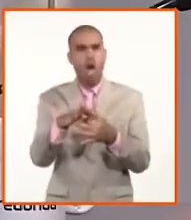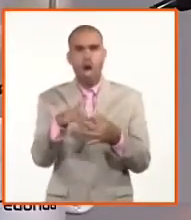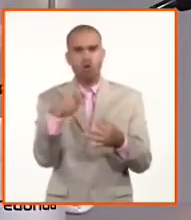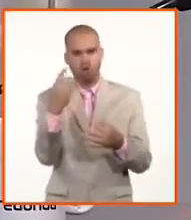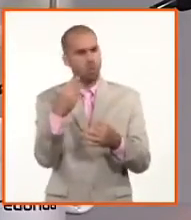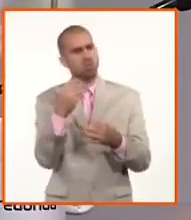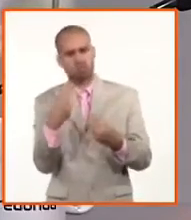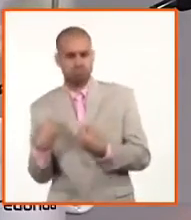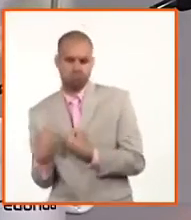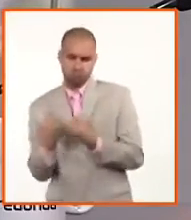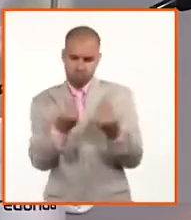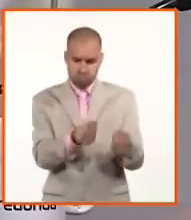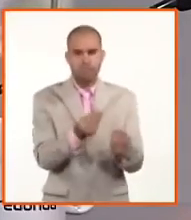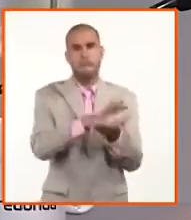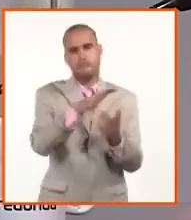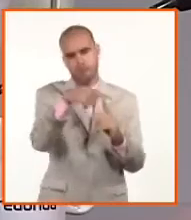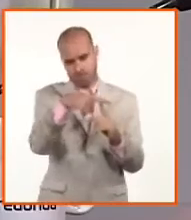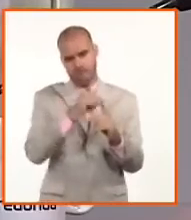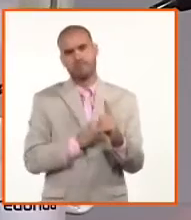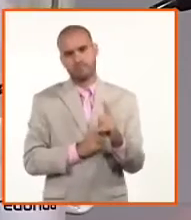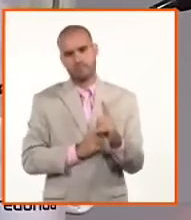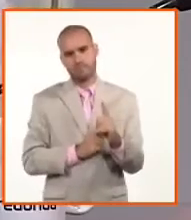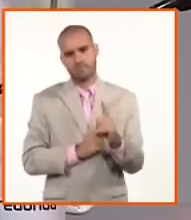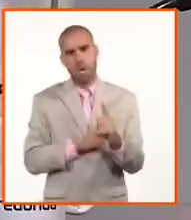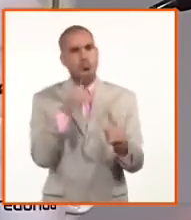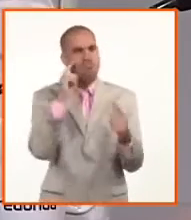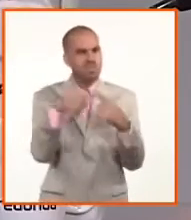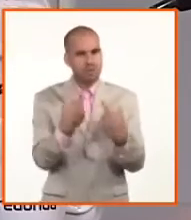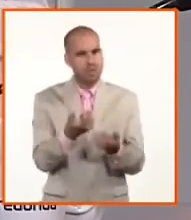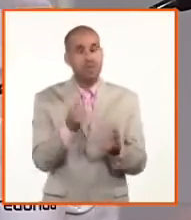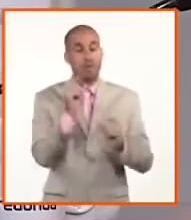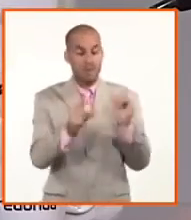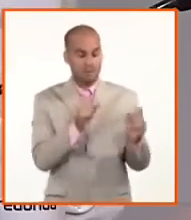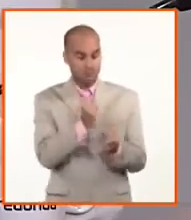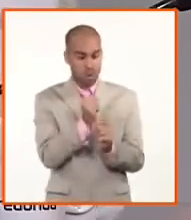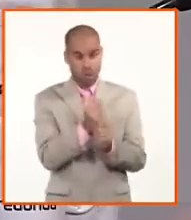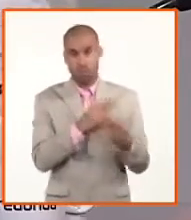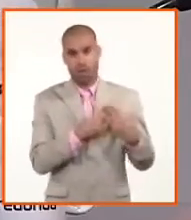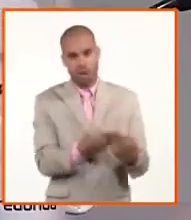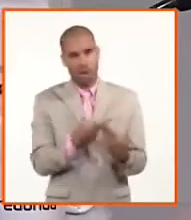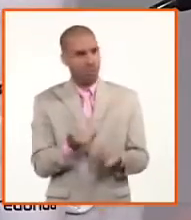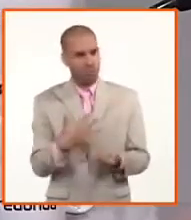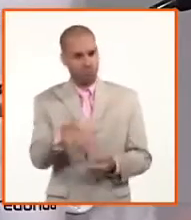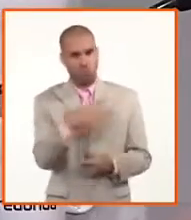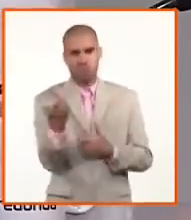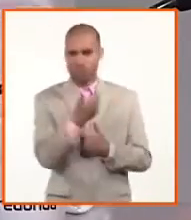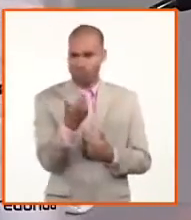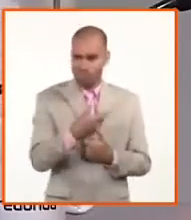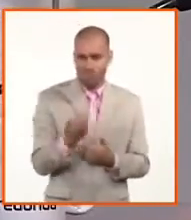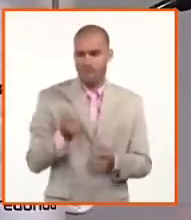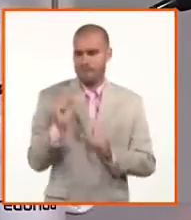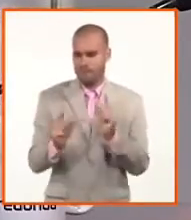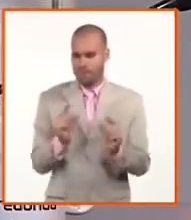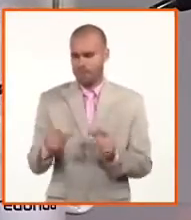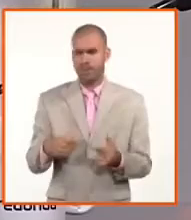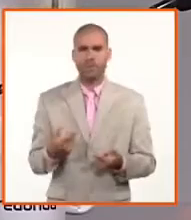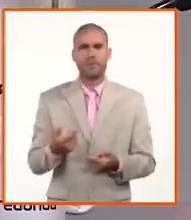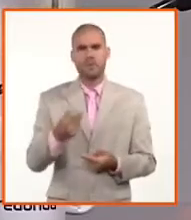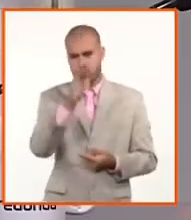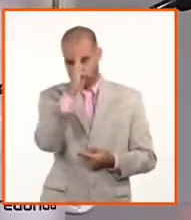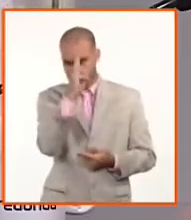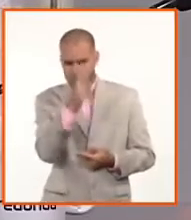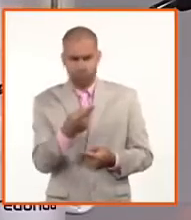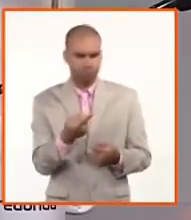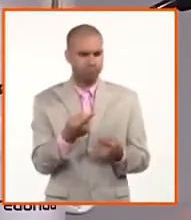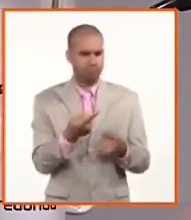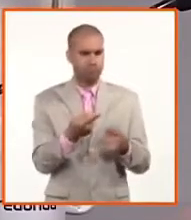hasta Matanzas para ese espacio donde estaban estos héroes de hoy, los bomberos, personal